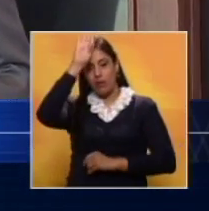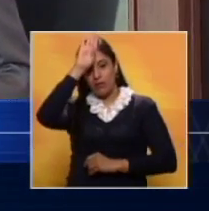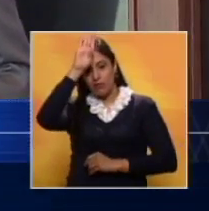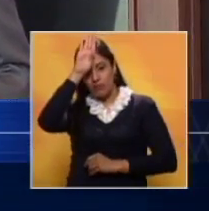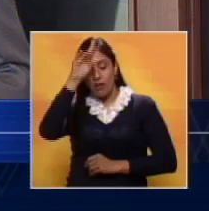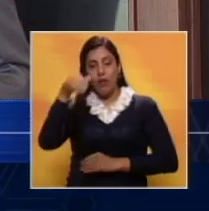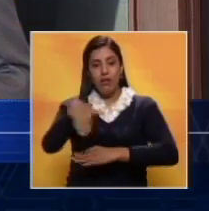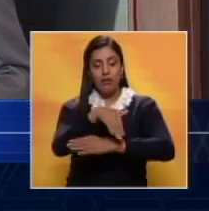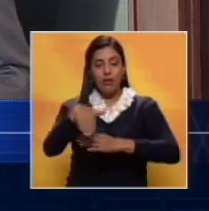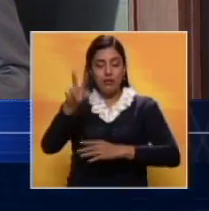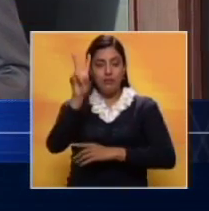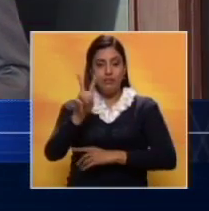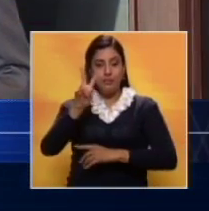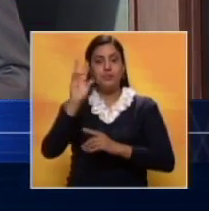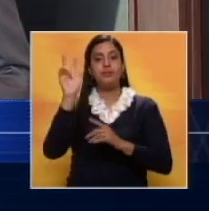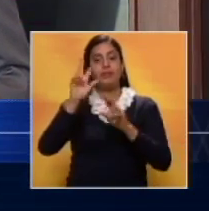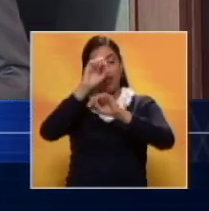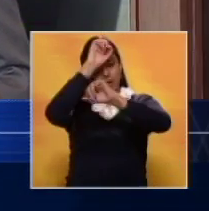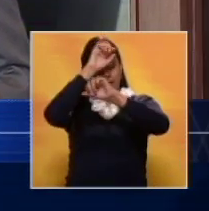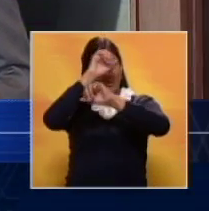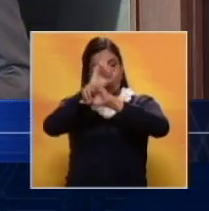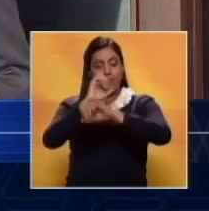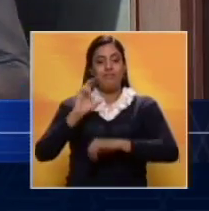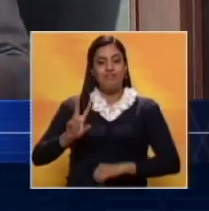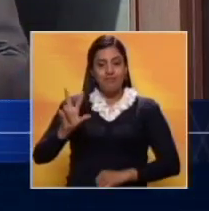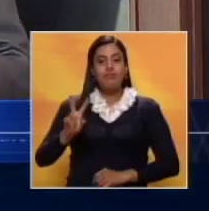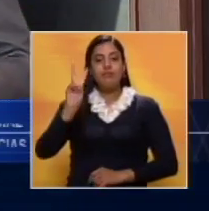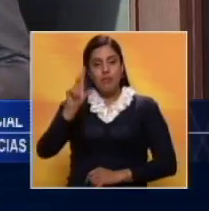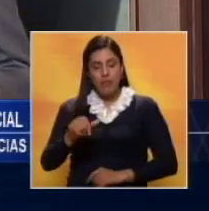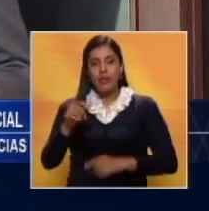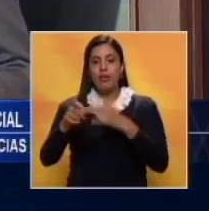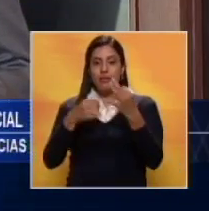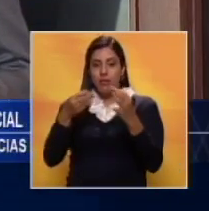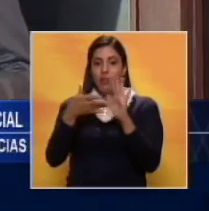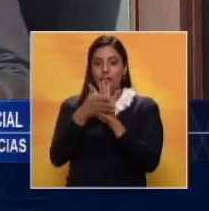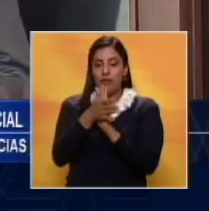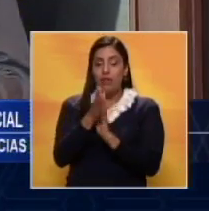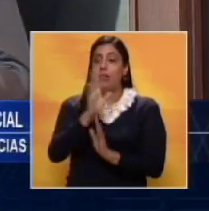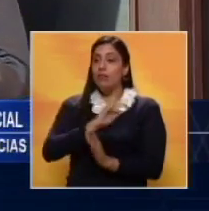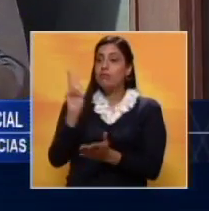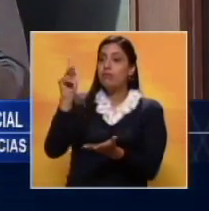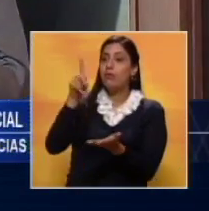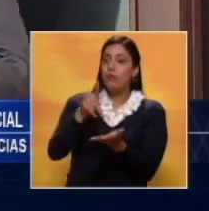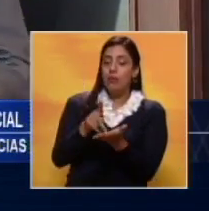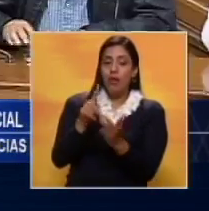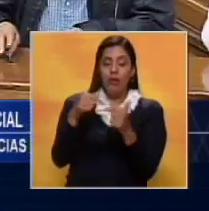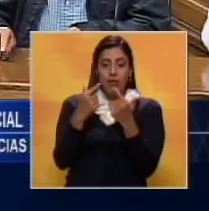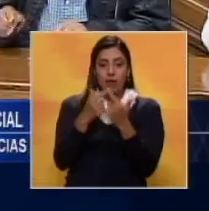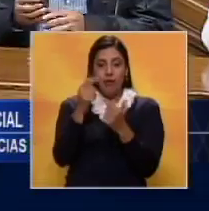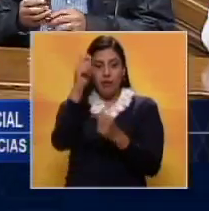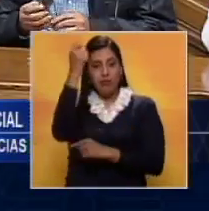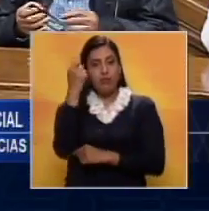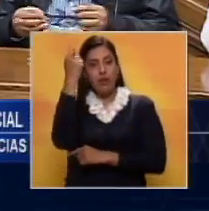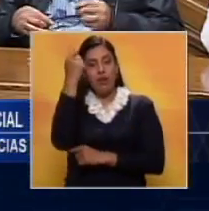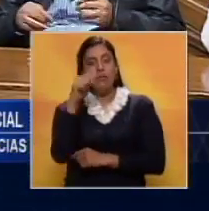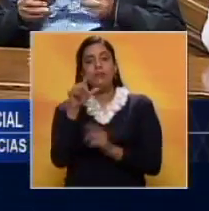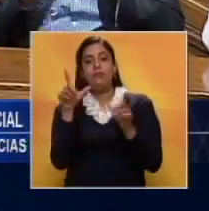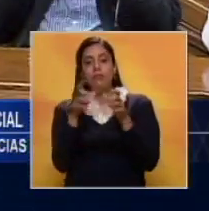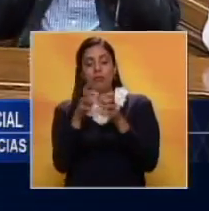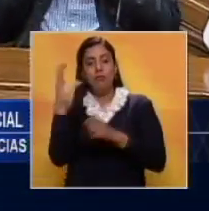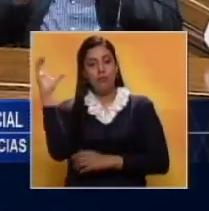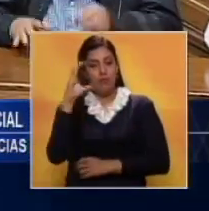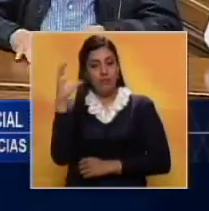Montalbán, Avenida Victoria, El Valle y sector La Quebradita, quienes vienen a presentarle a la fracción de diputados